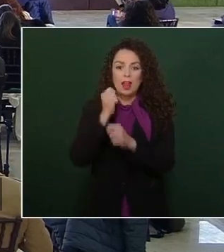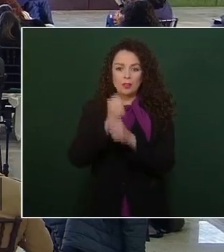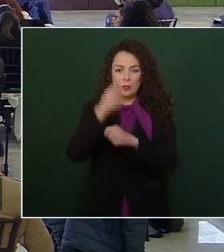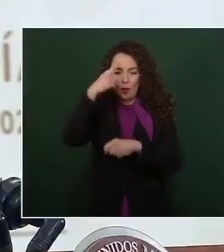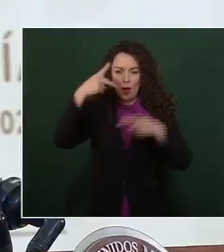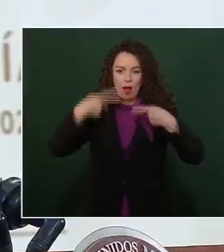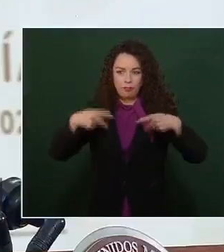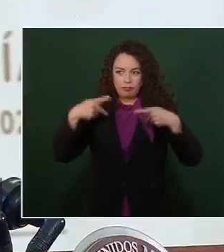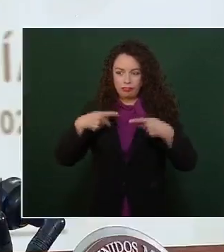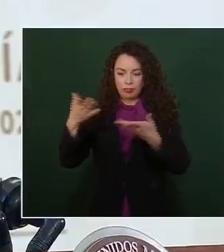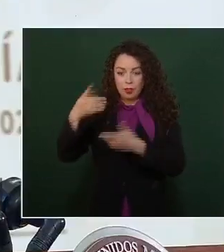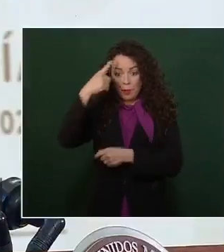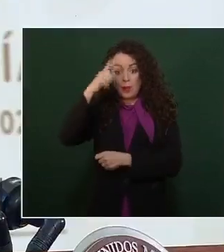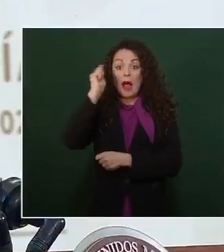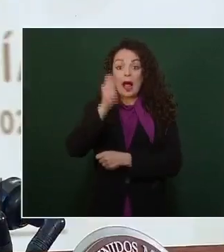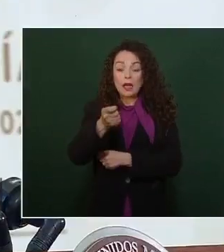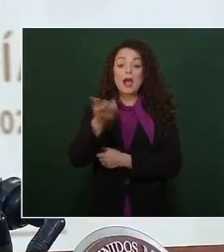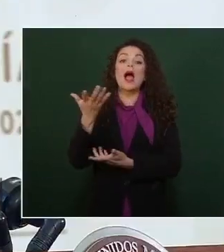para atraer